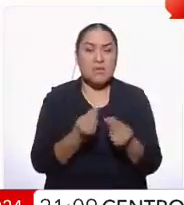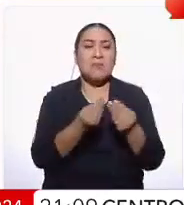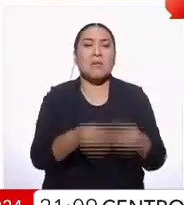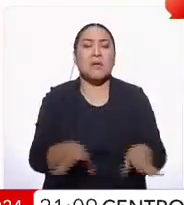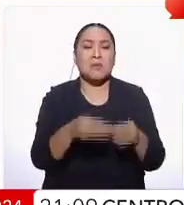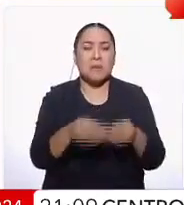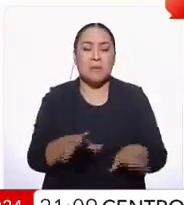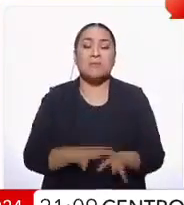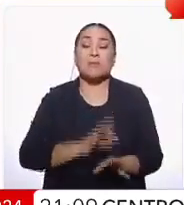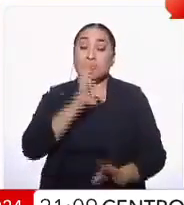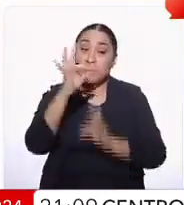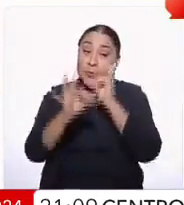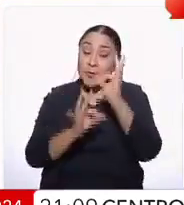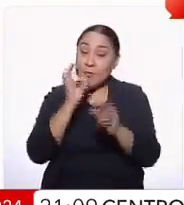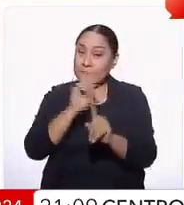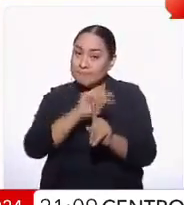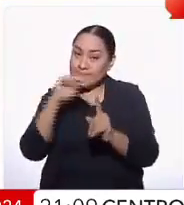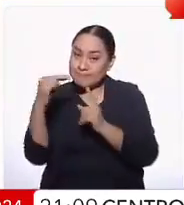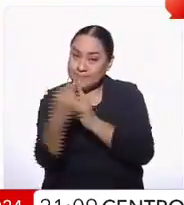daños. Punto de referencia.